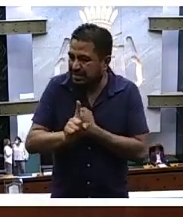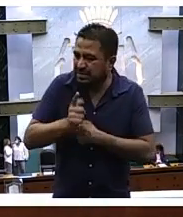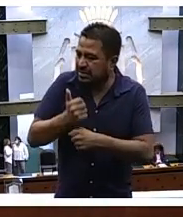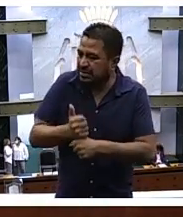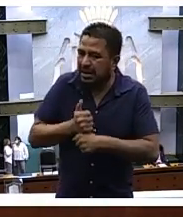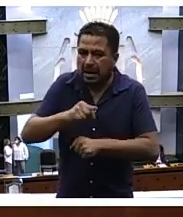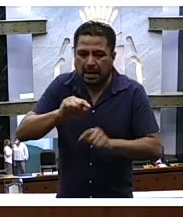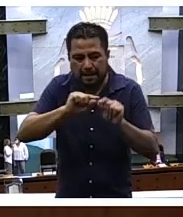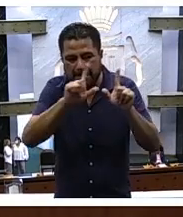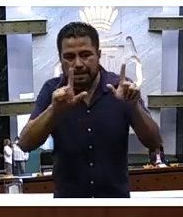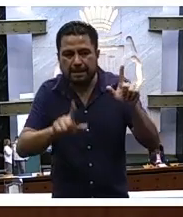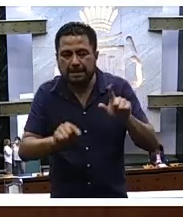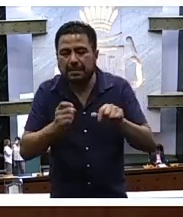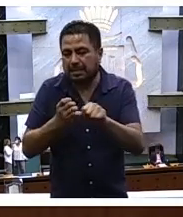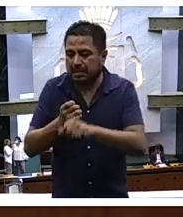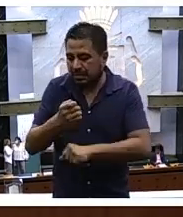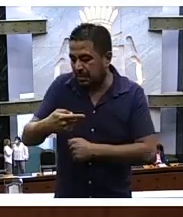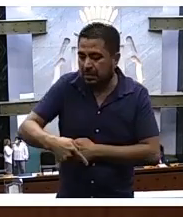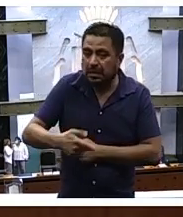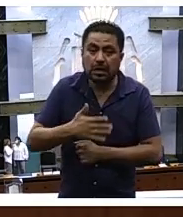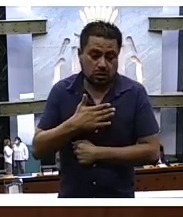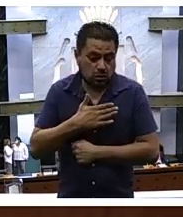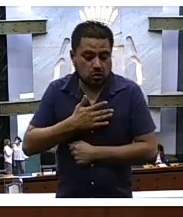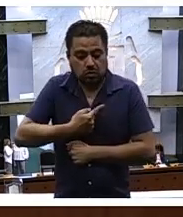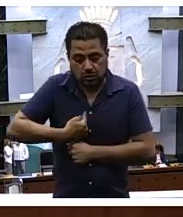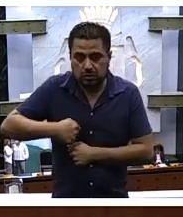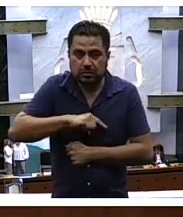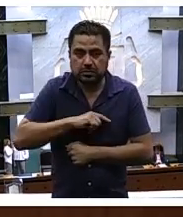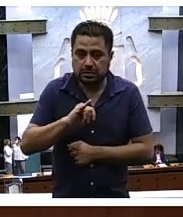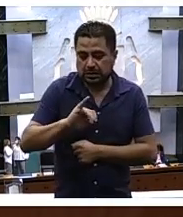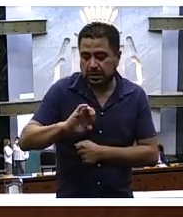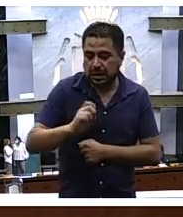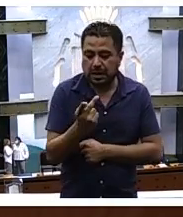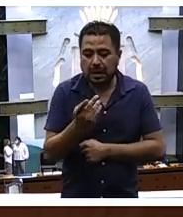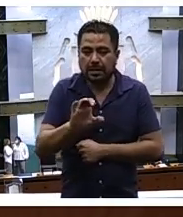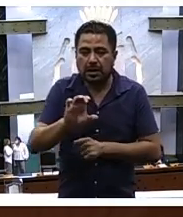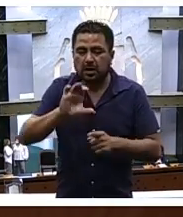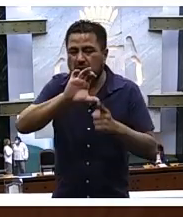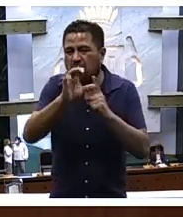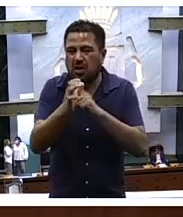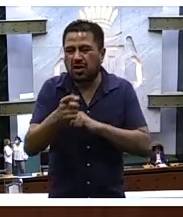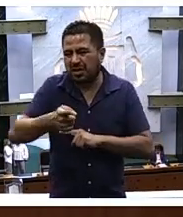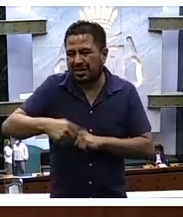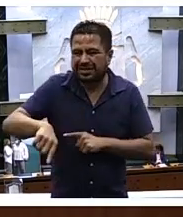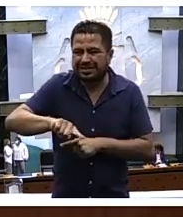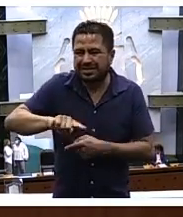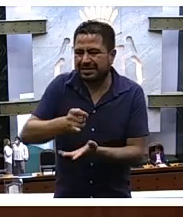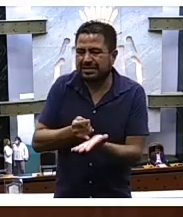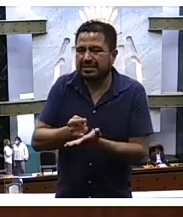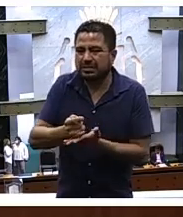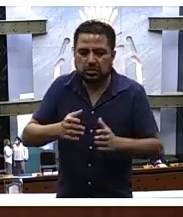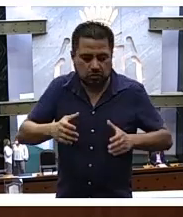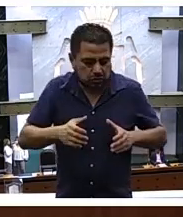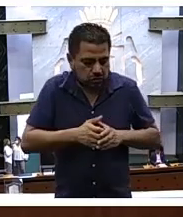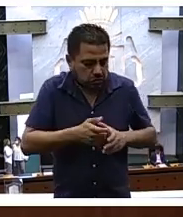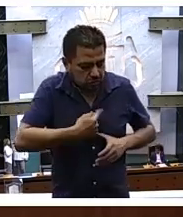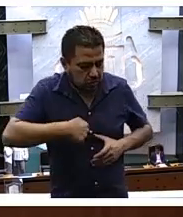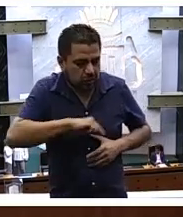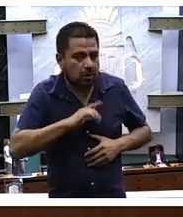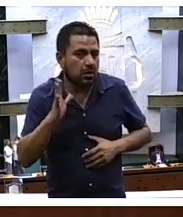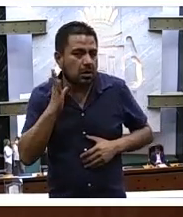estado. Y por cuanto a nosotros se trata, pareciera que el IEPC, la Comisión Dictaminadora y nosotros como